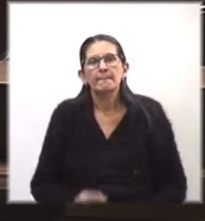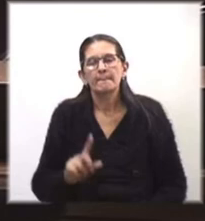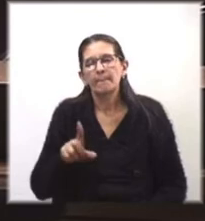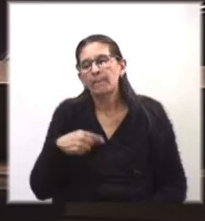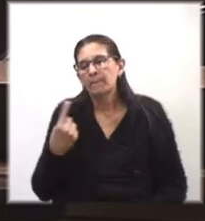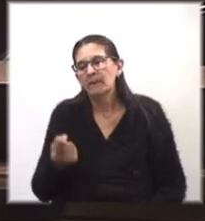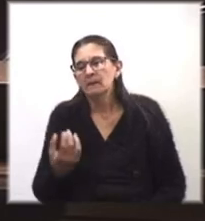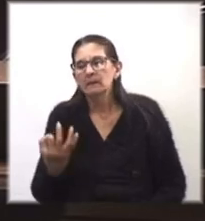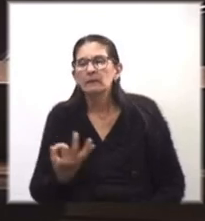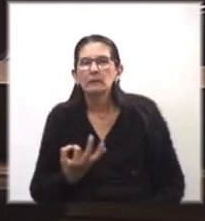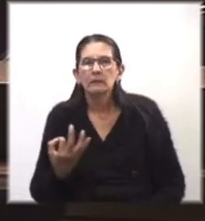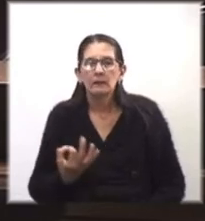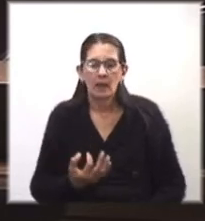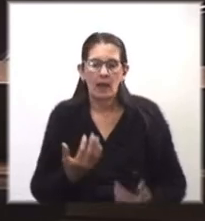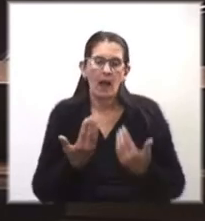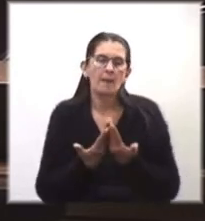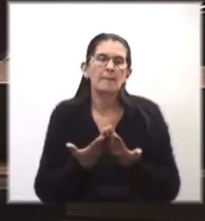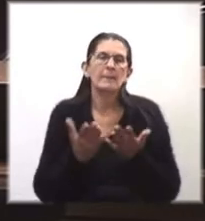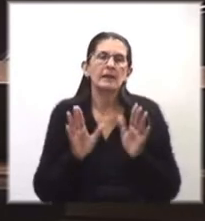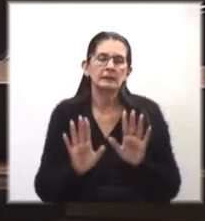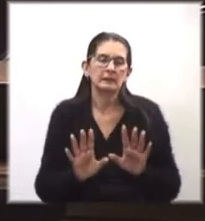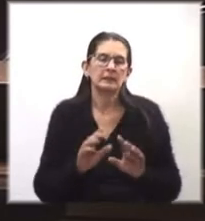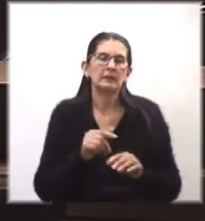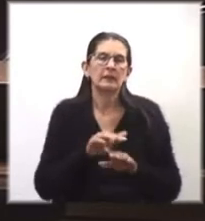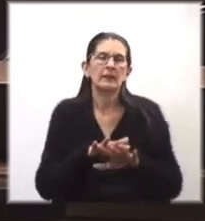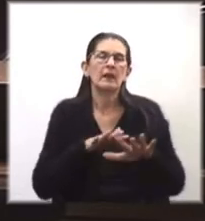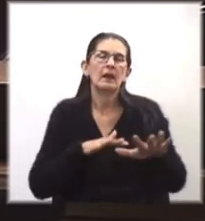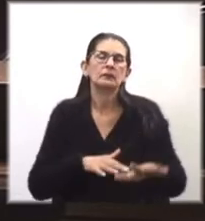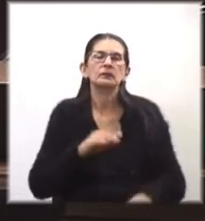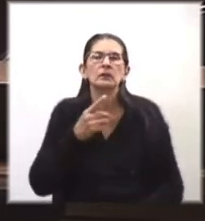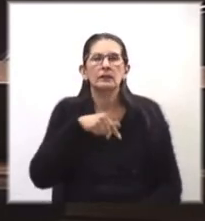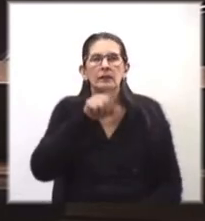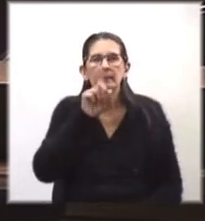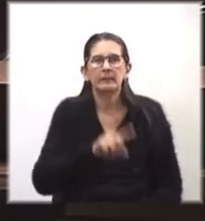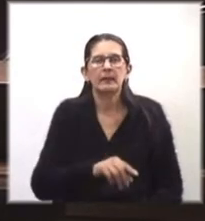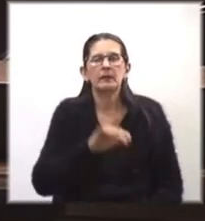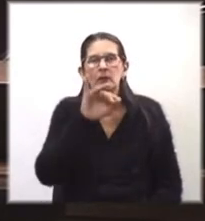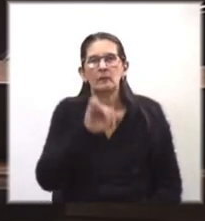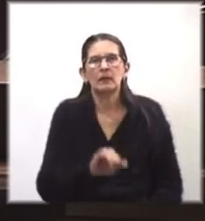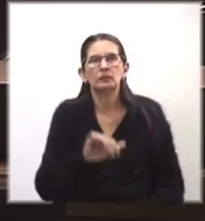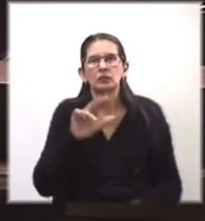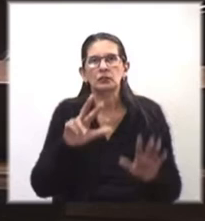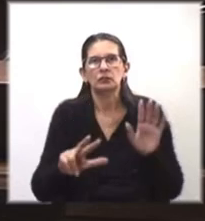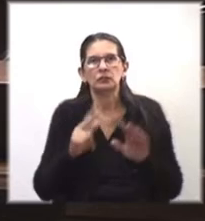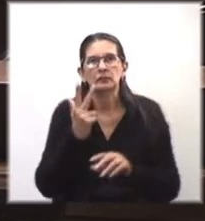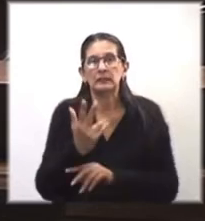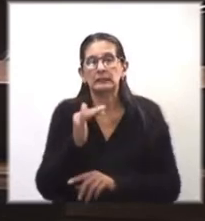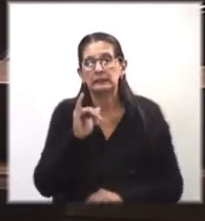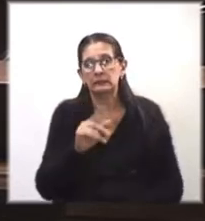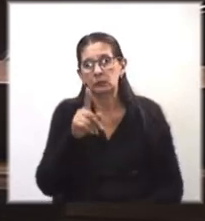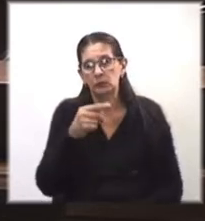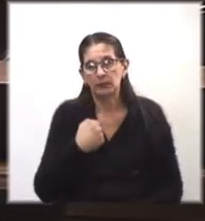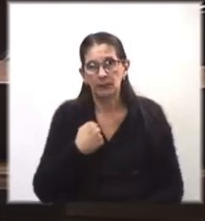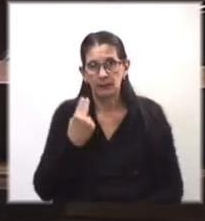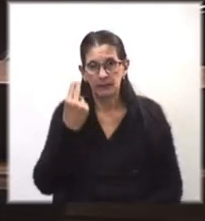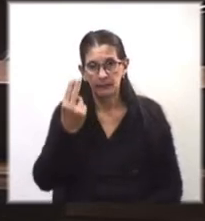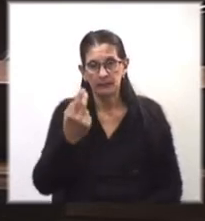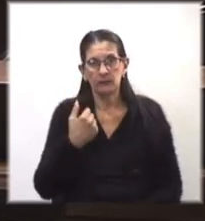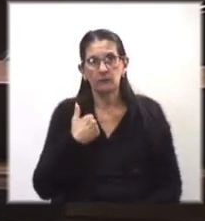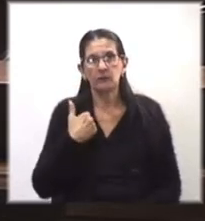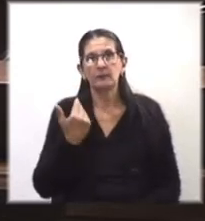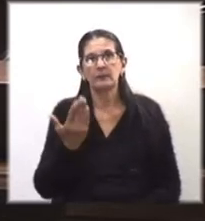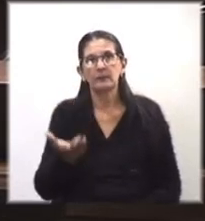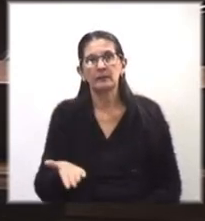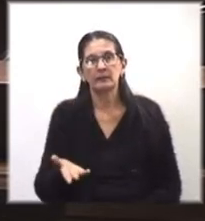realidad, a partir del acto del 1 de mayo del 83. Si usted me permite, presidente, voy a solicitar